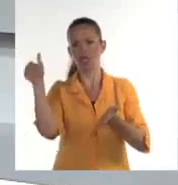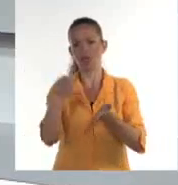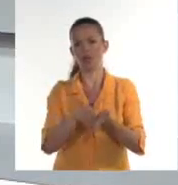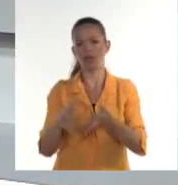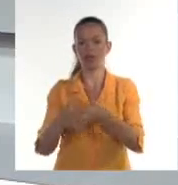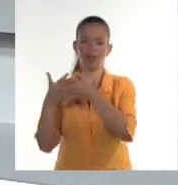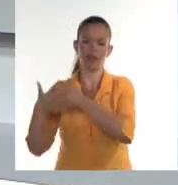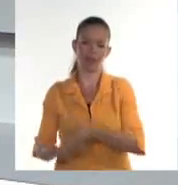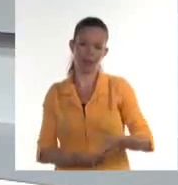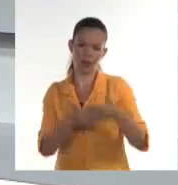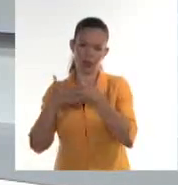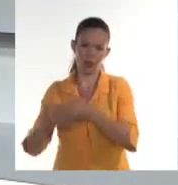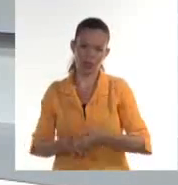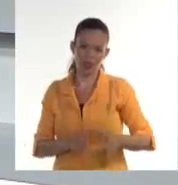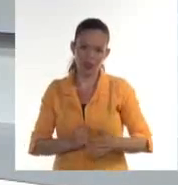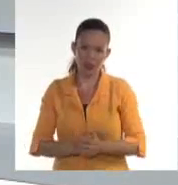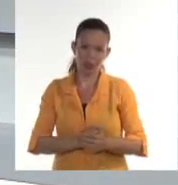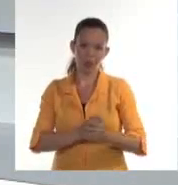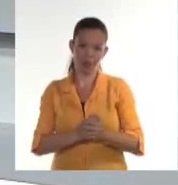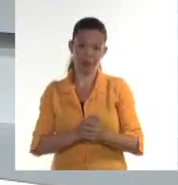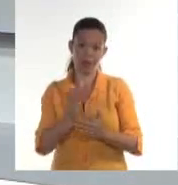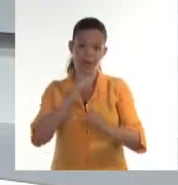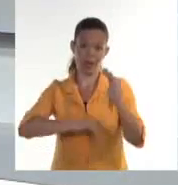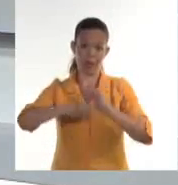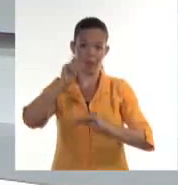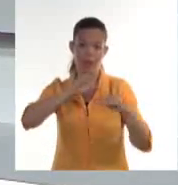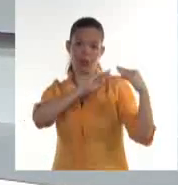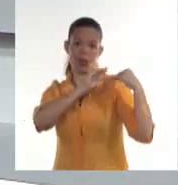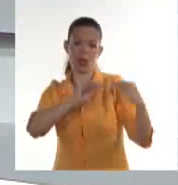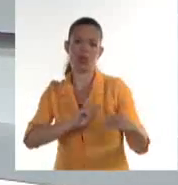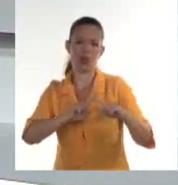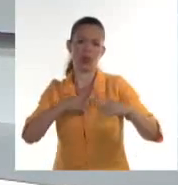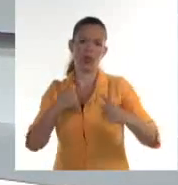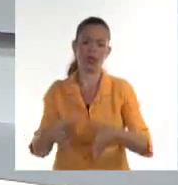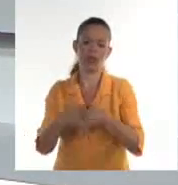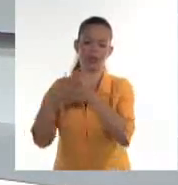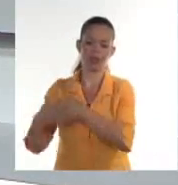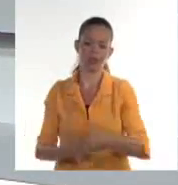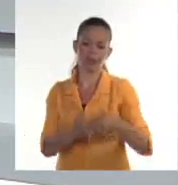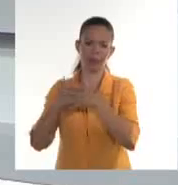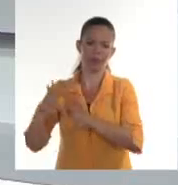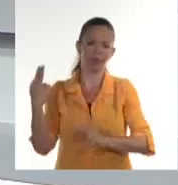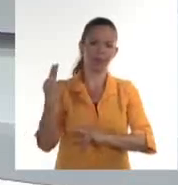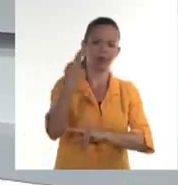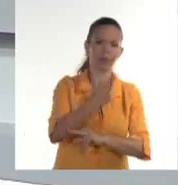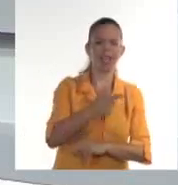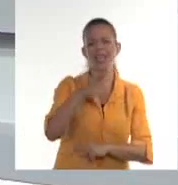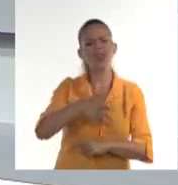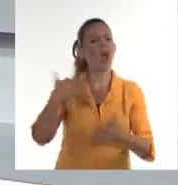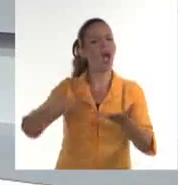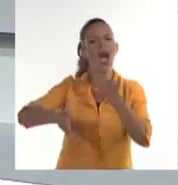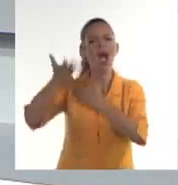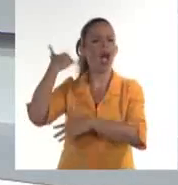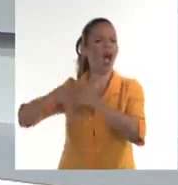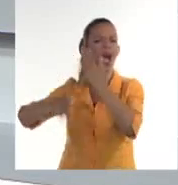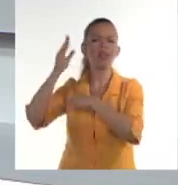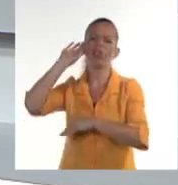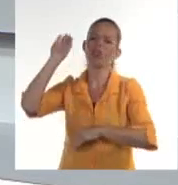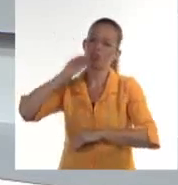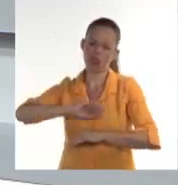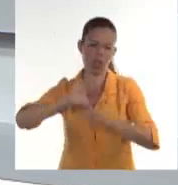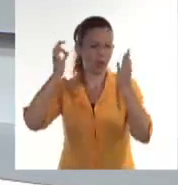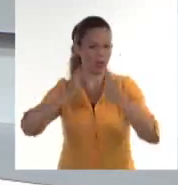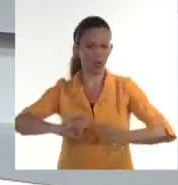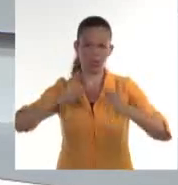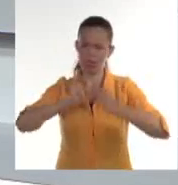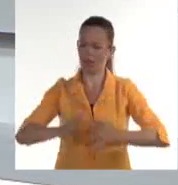renunció cuando le dijeron que renunciara. Desde hace décadas los haitianos saben de este tutelaje que funciona al mejor estilo colonial y